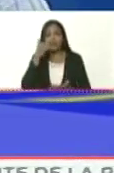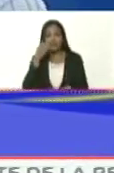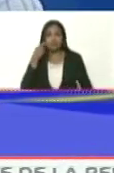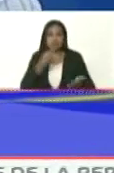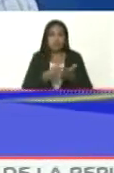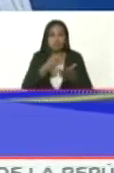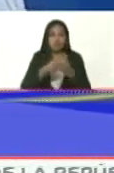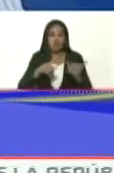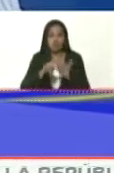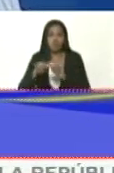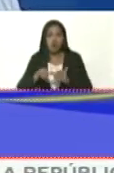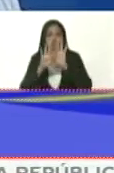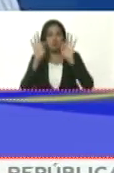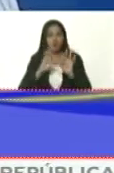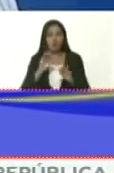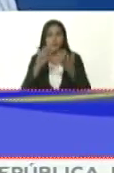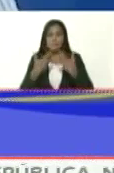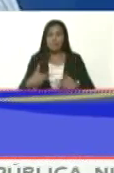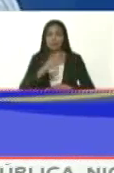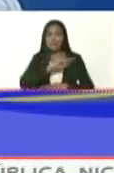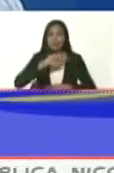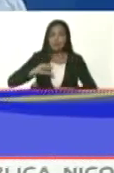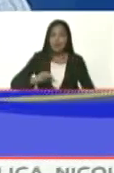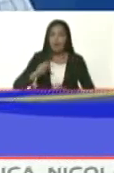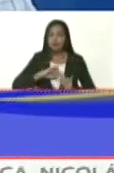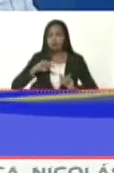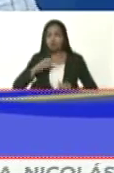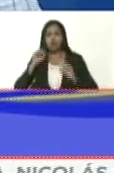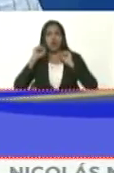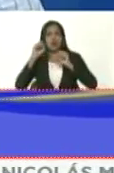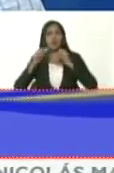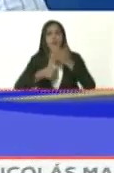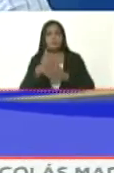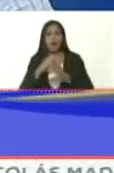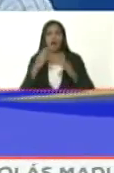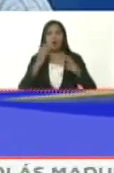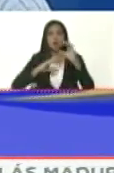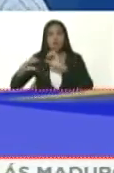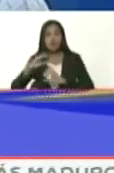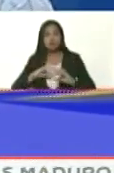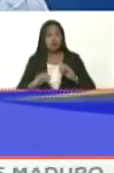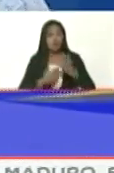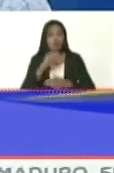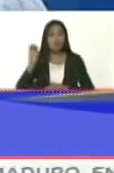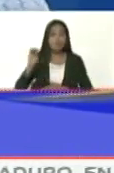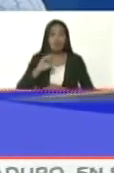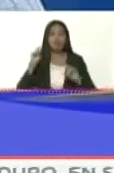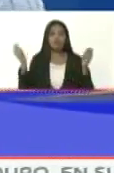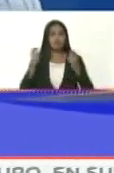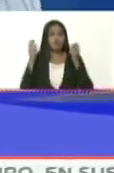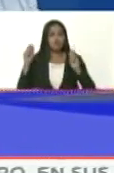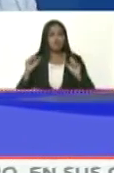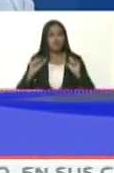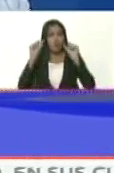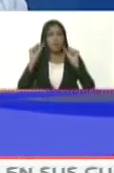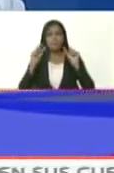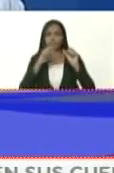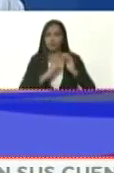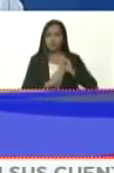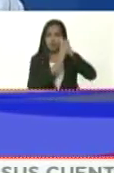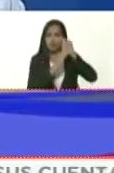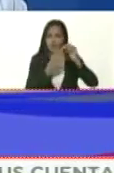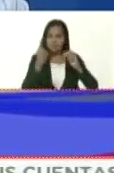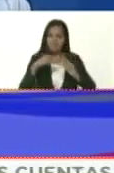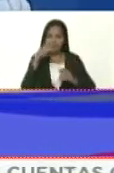invirtiendo, las empresas privadas también invirtiendo, lograremos que las telecomunicaciones en nuestro país estén a la vanguardia, como donde tienen que